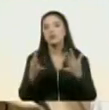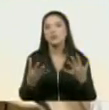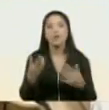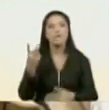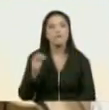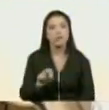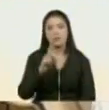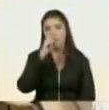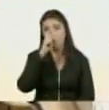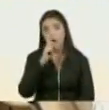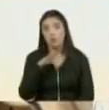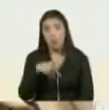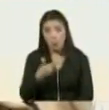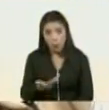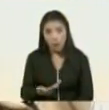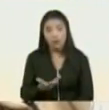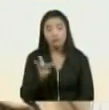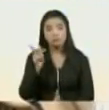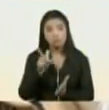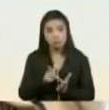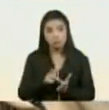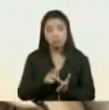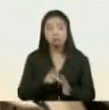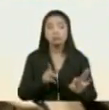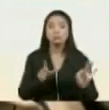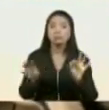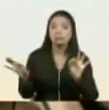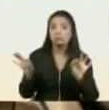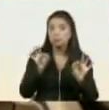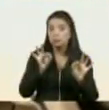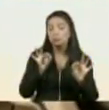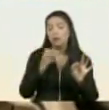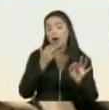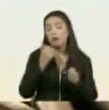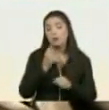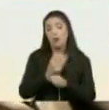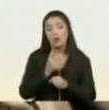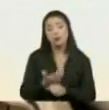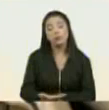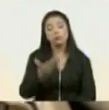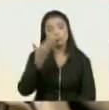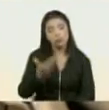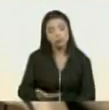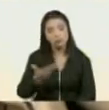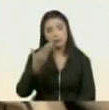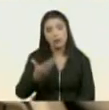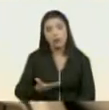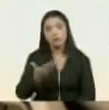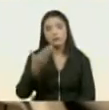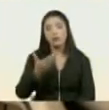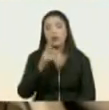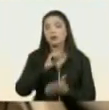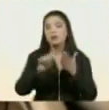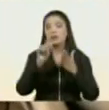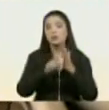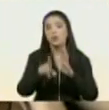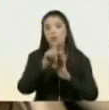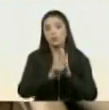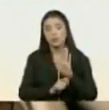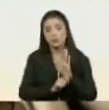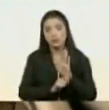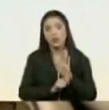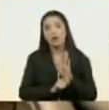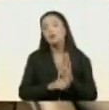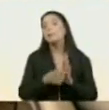años pueden optar a ser electos en un cargo público tan importante como ser constituyentista para